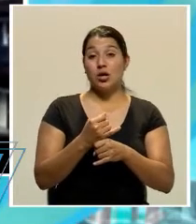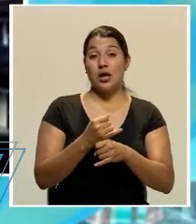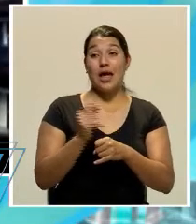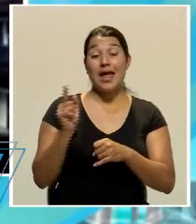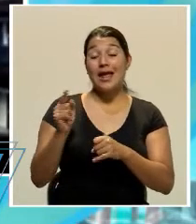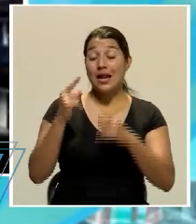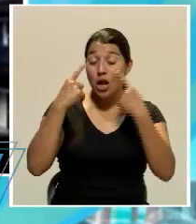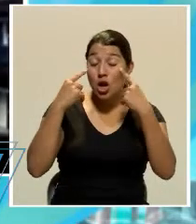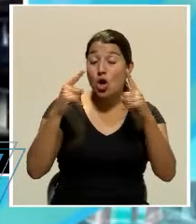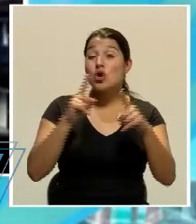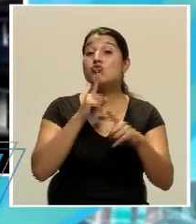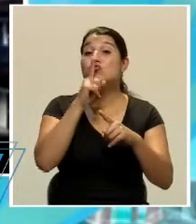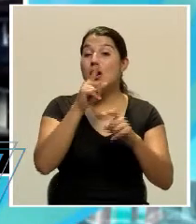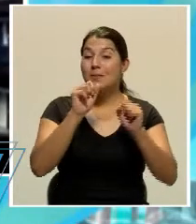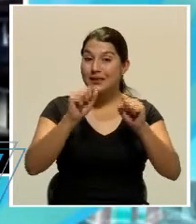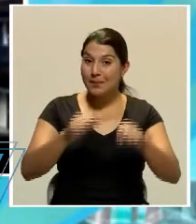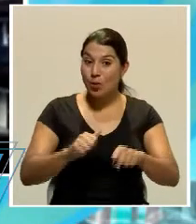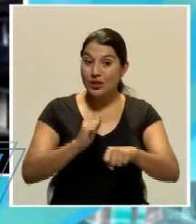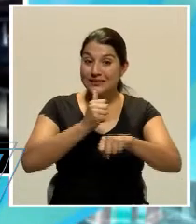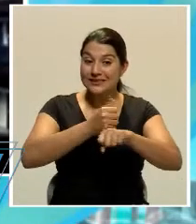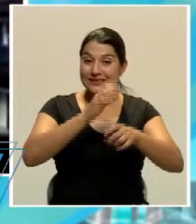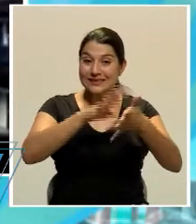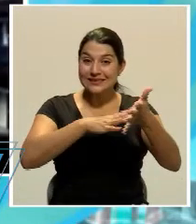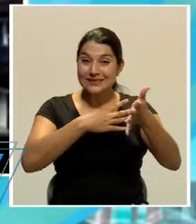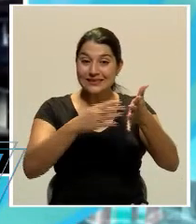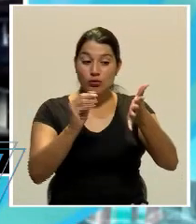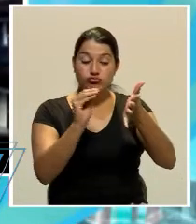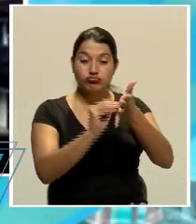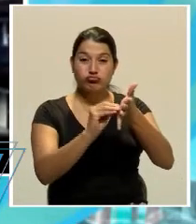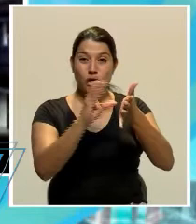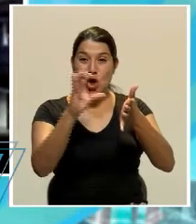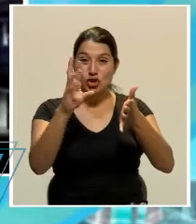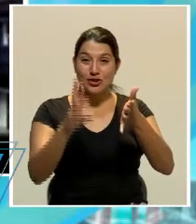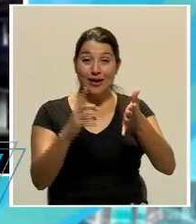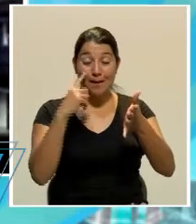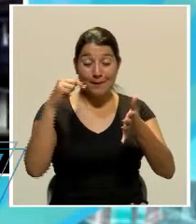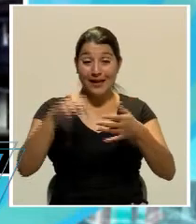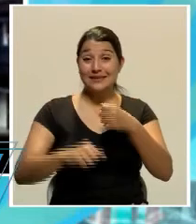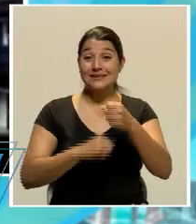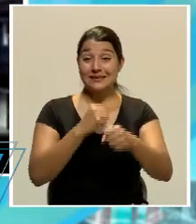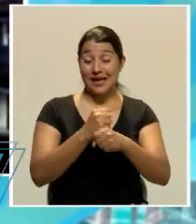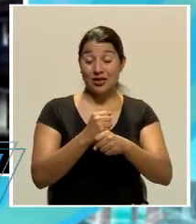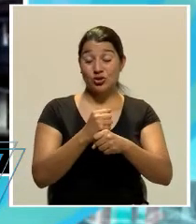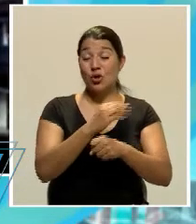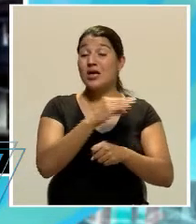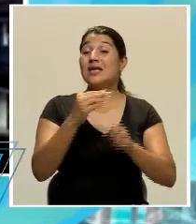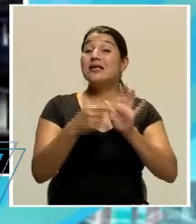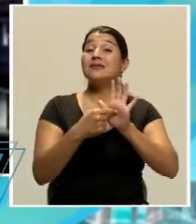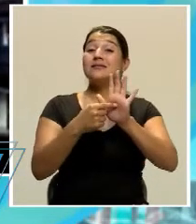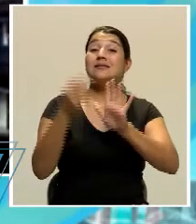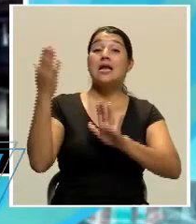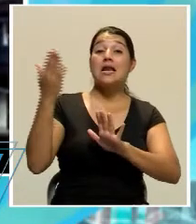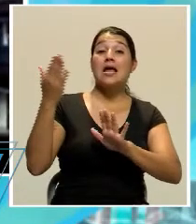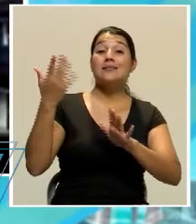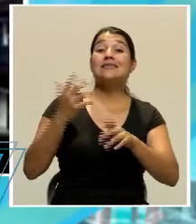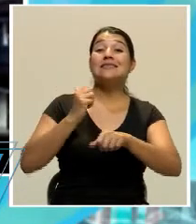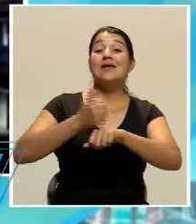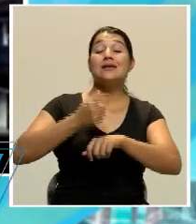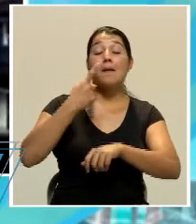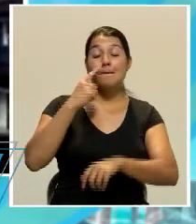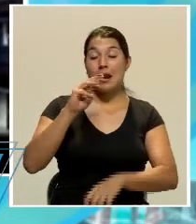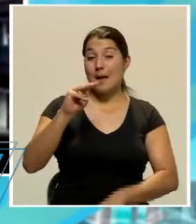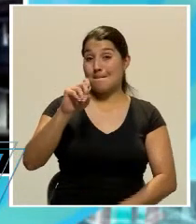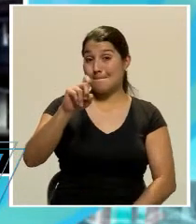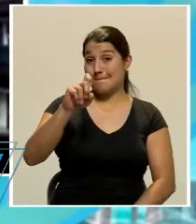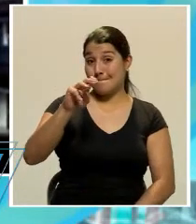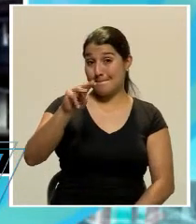logró realmente agendarnos para este año. Y la exposición estaba prevista para mayo.